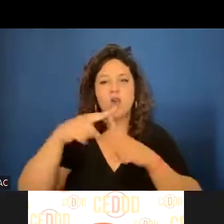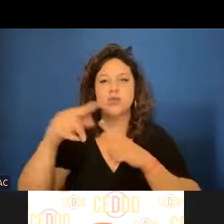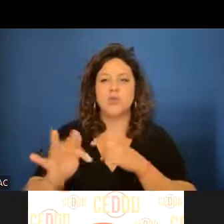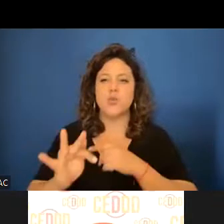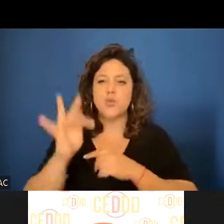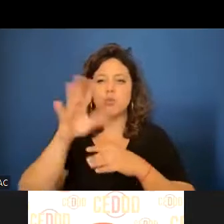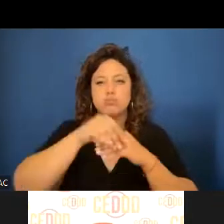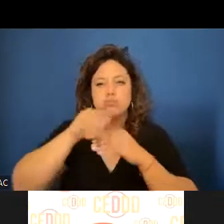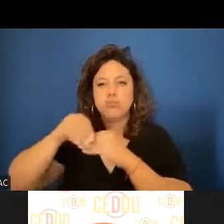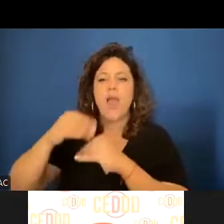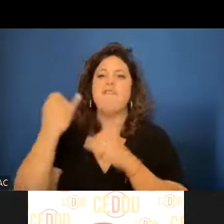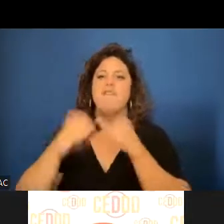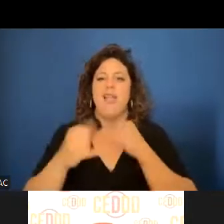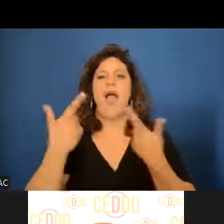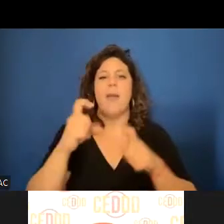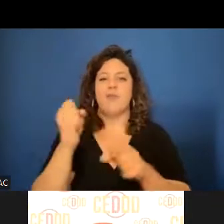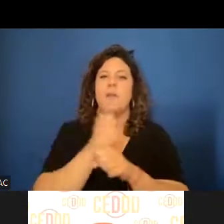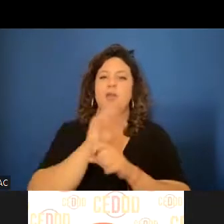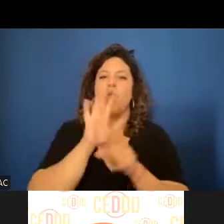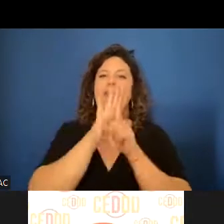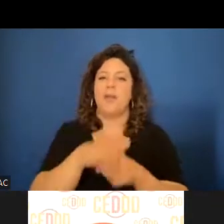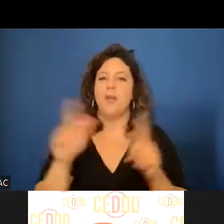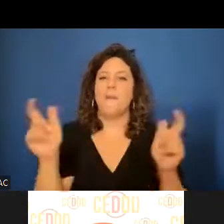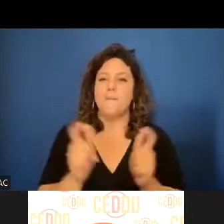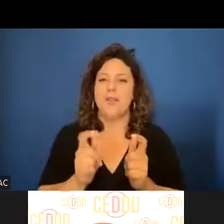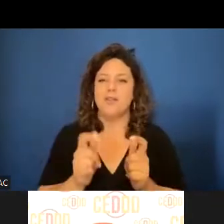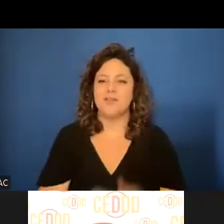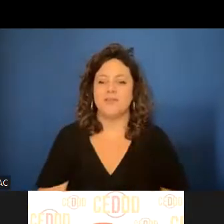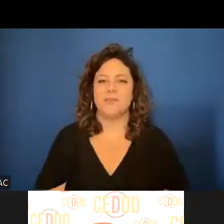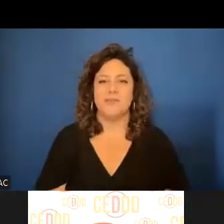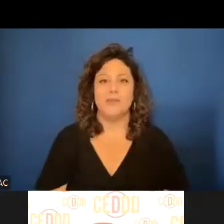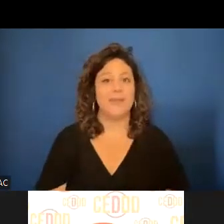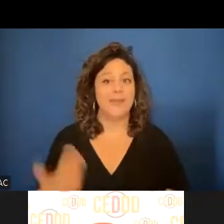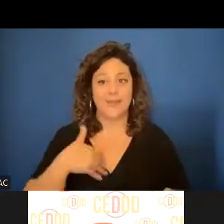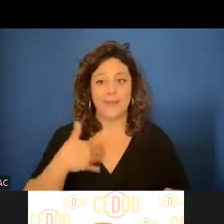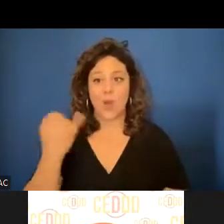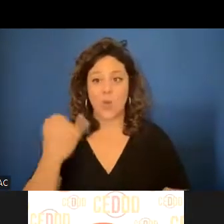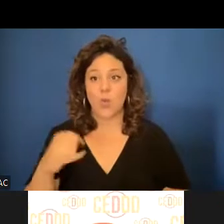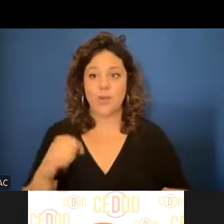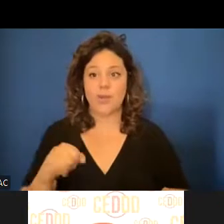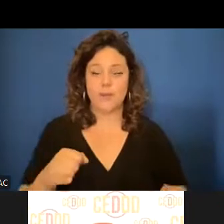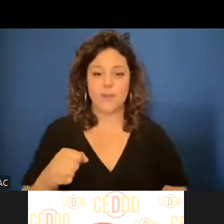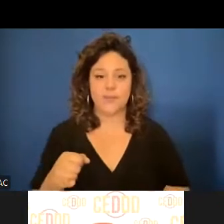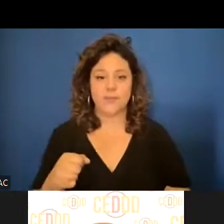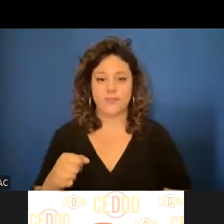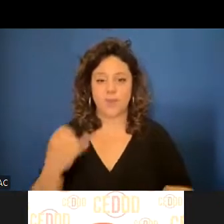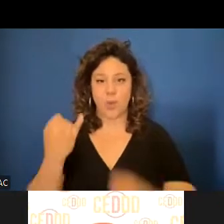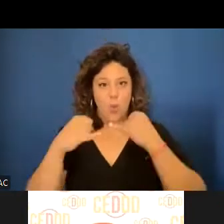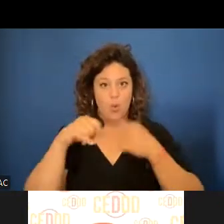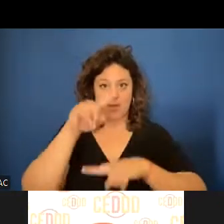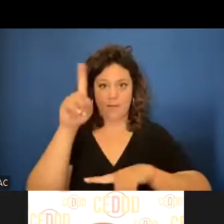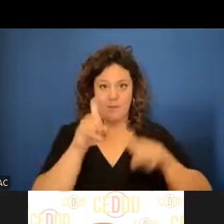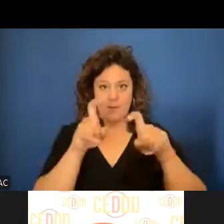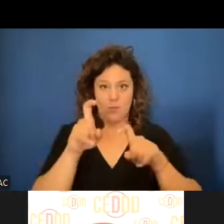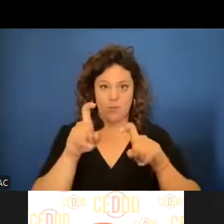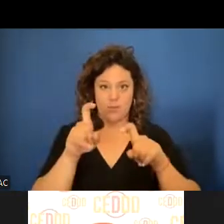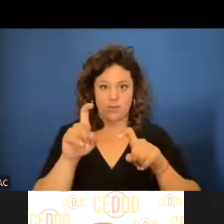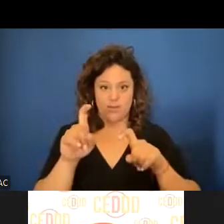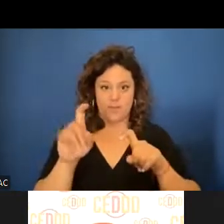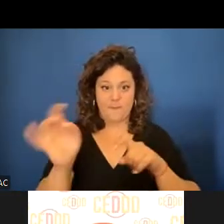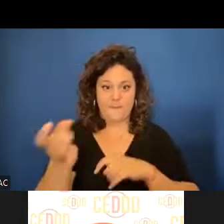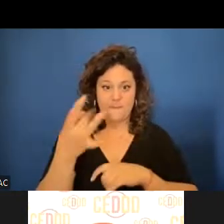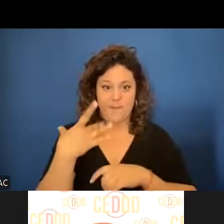impulsar estas leyes? Pues mira, denunciar, molestar, insistir, dar la lata. Es